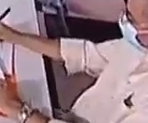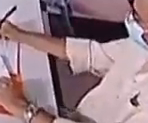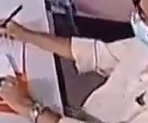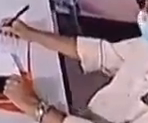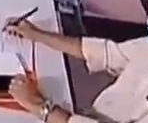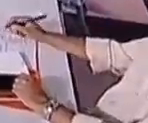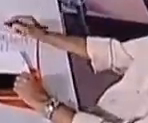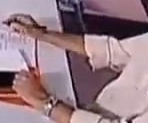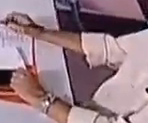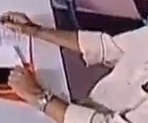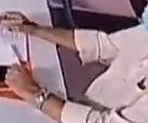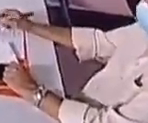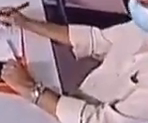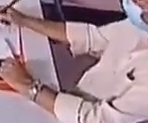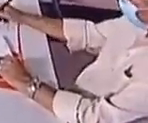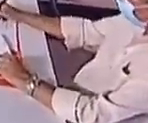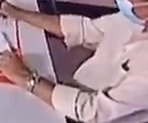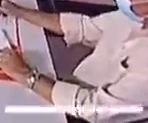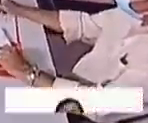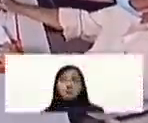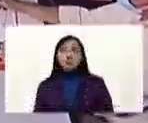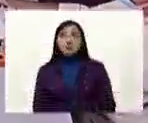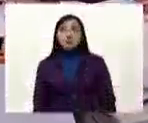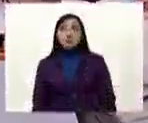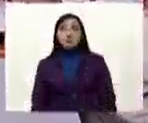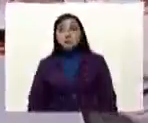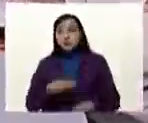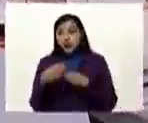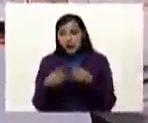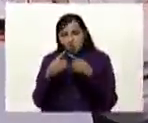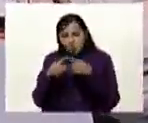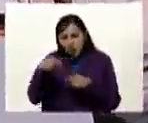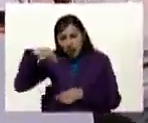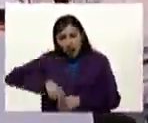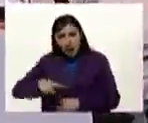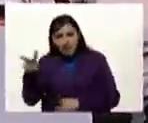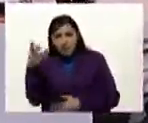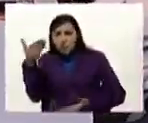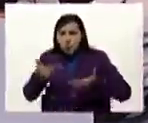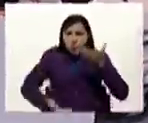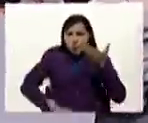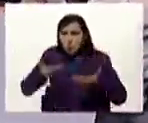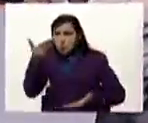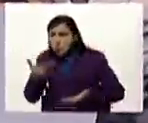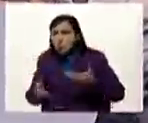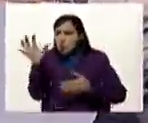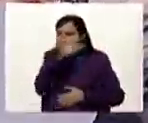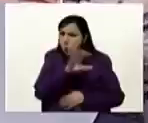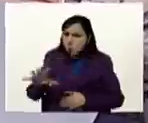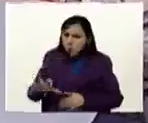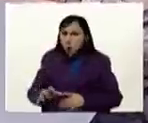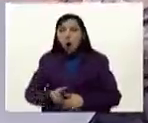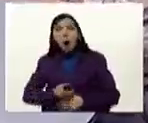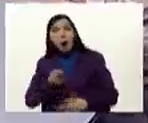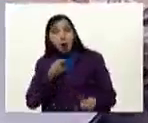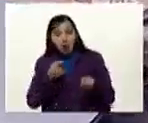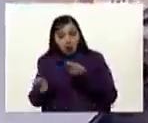Gracias a ustedes, a la conciencia. ¿Qué ha hecho la diferencia en Venezuela? Que hemos tomado todas las medidas